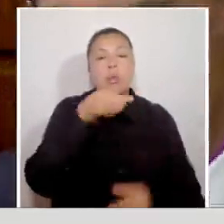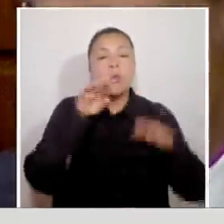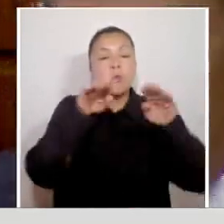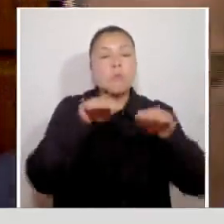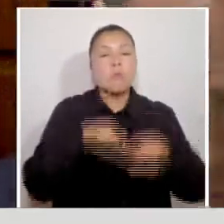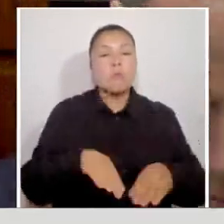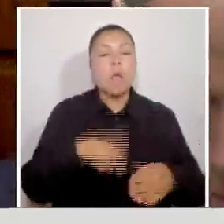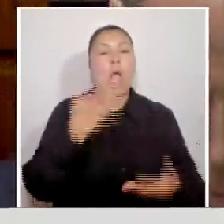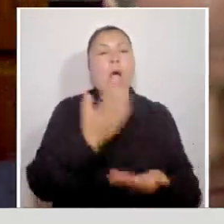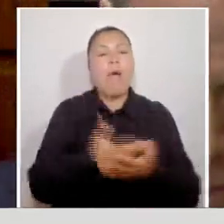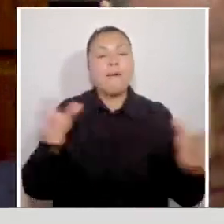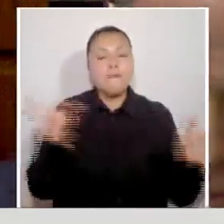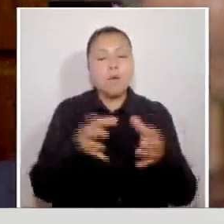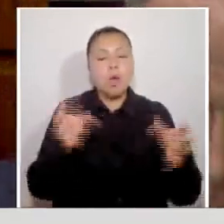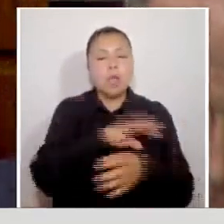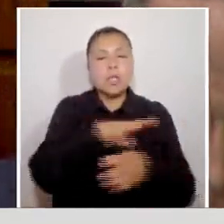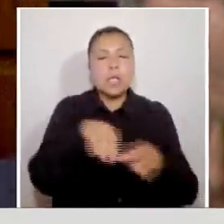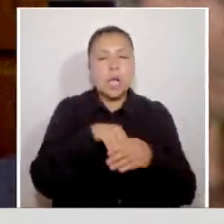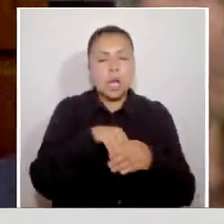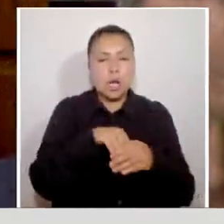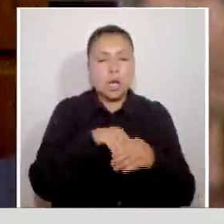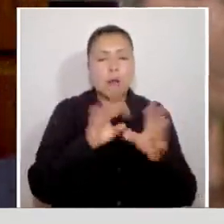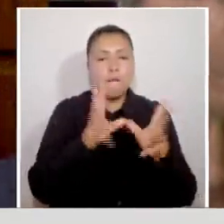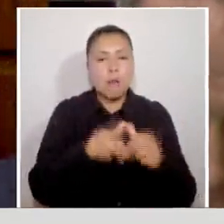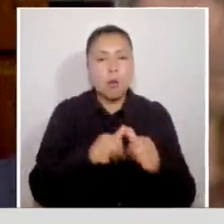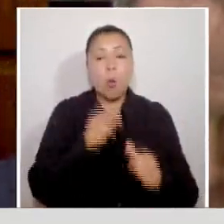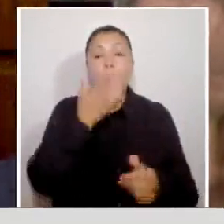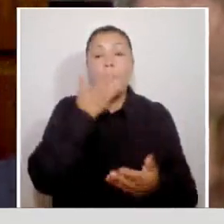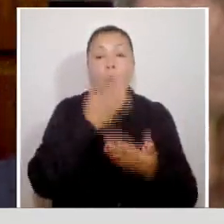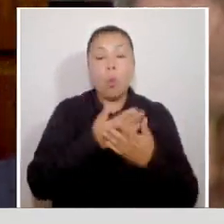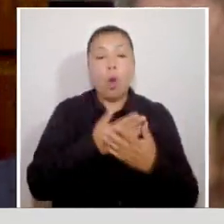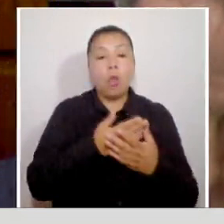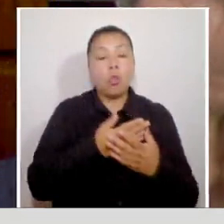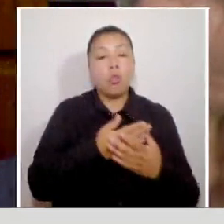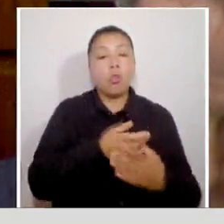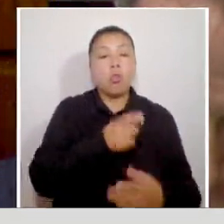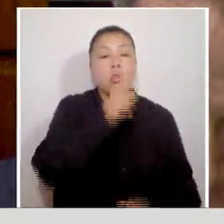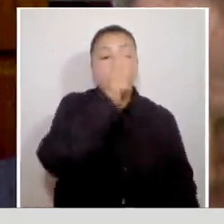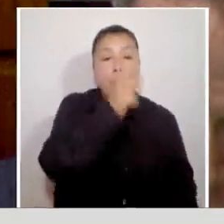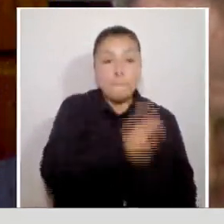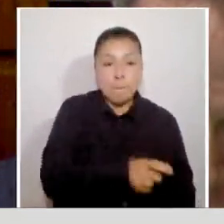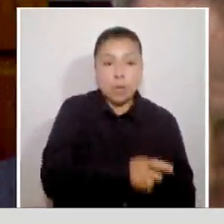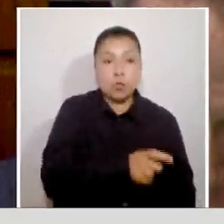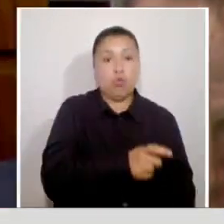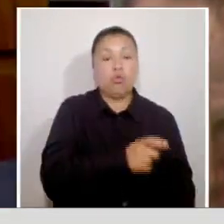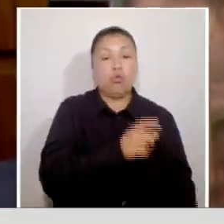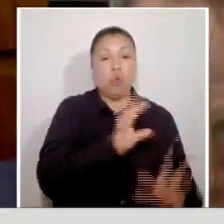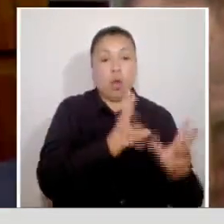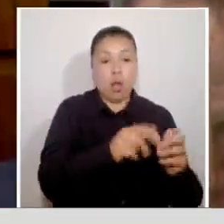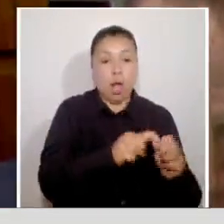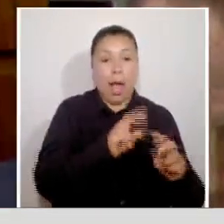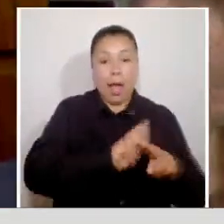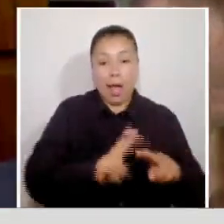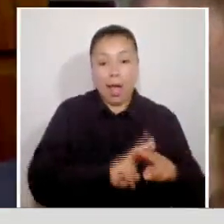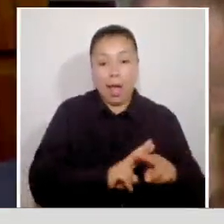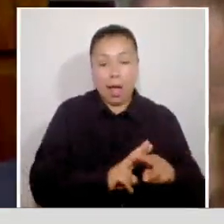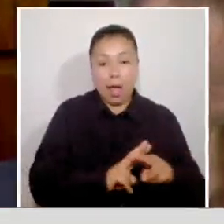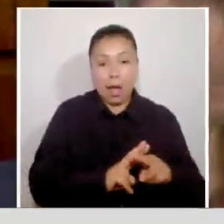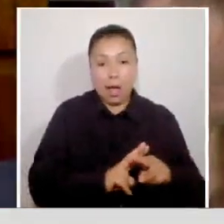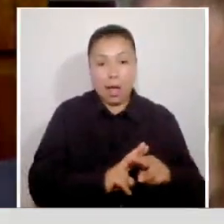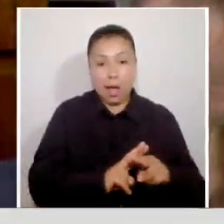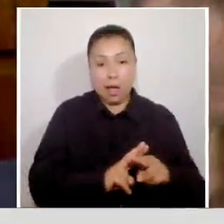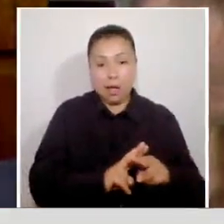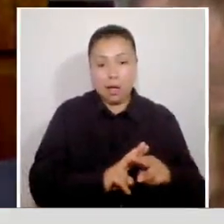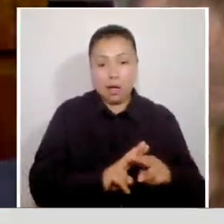violencia intrafamiliar cuando un integrante del grupo familiar realice acción destinada a